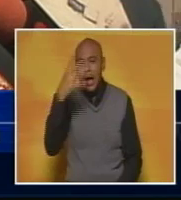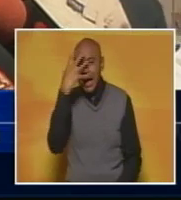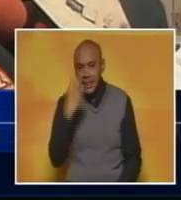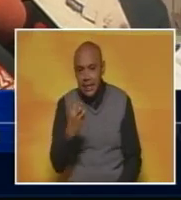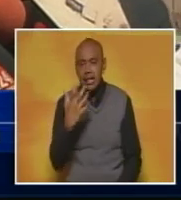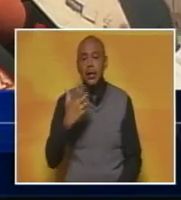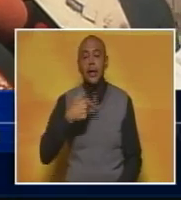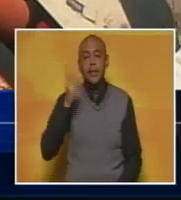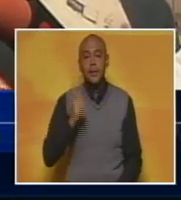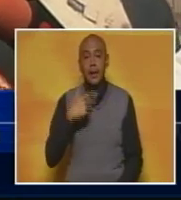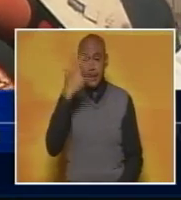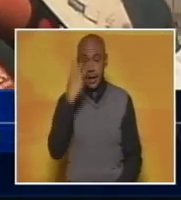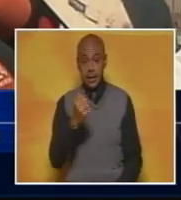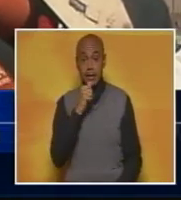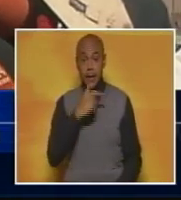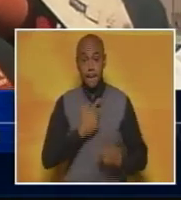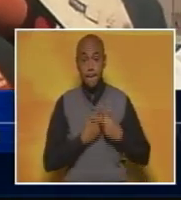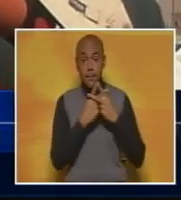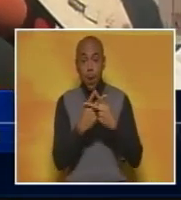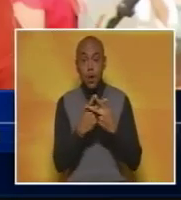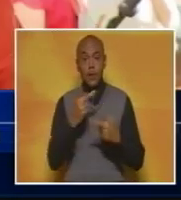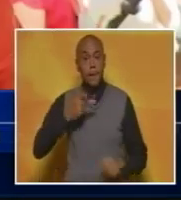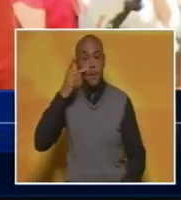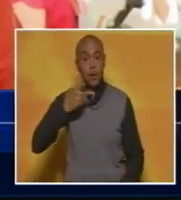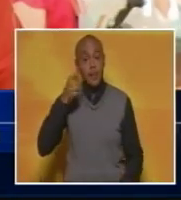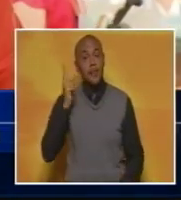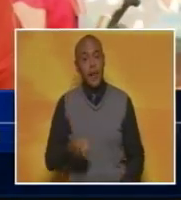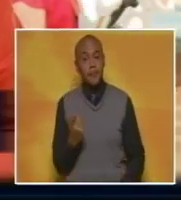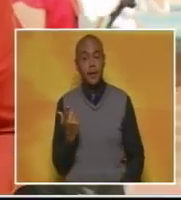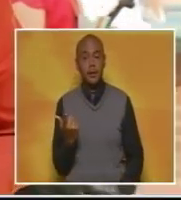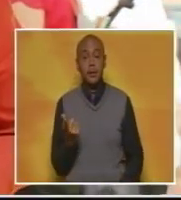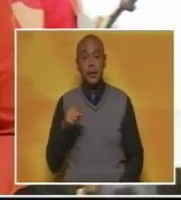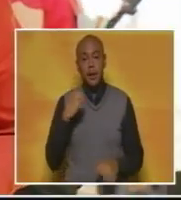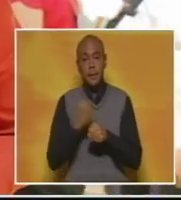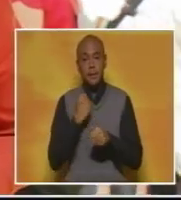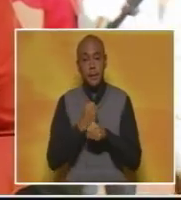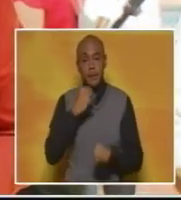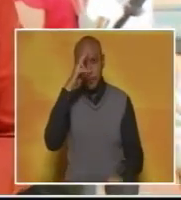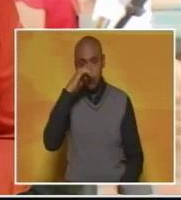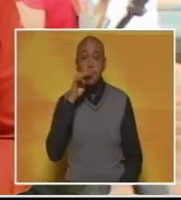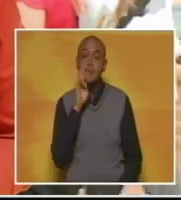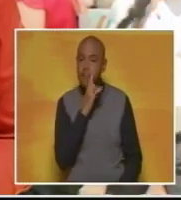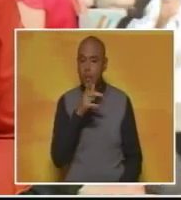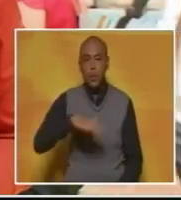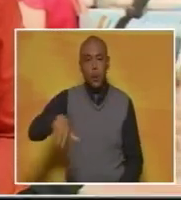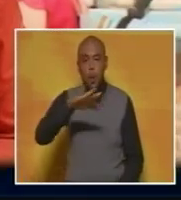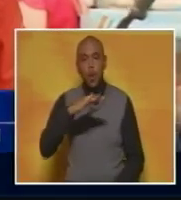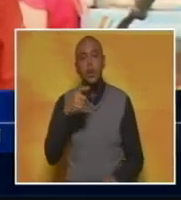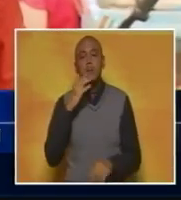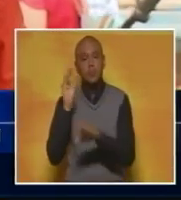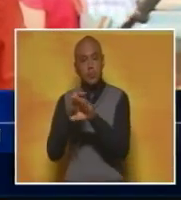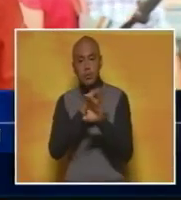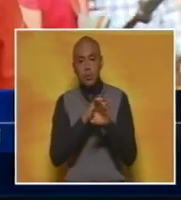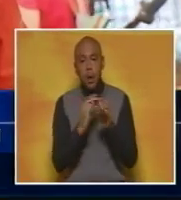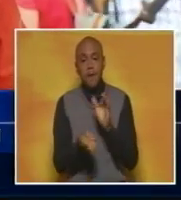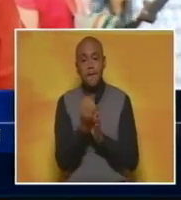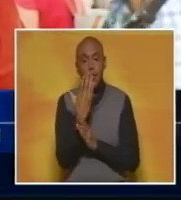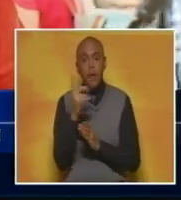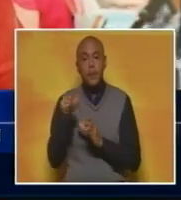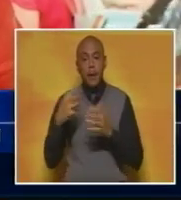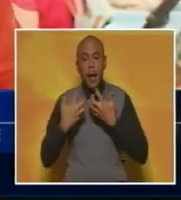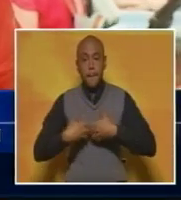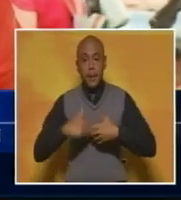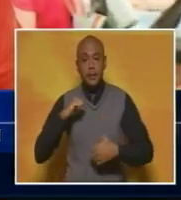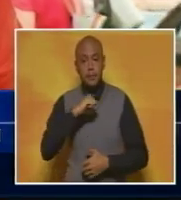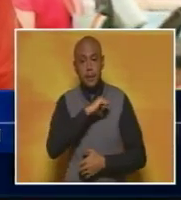que entiendan que la voluntad política tiene que existir. Tanto padres como trabajadores piden que se les permita a fundaciones y a empresas privadas colaborar